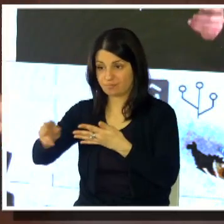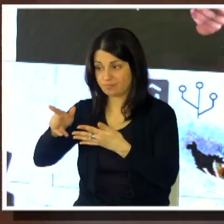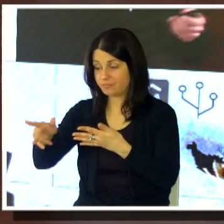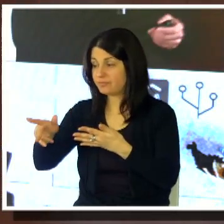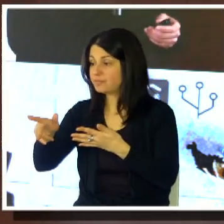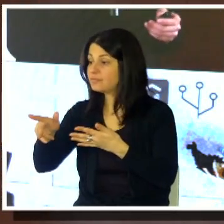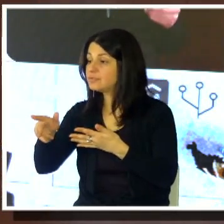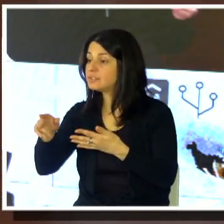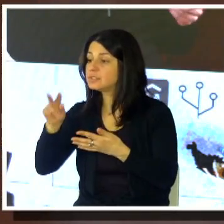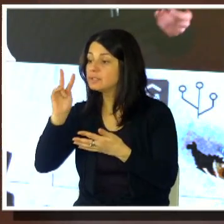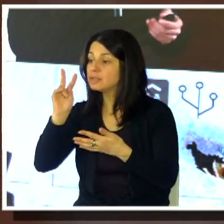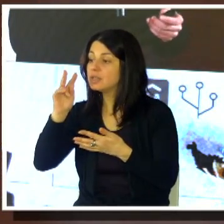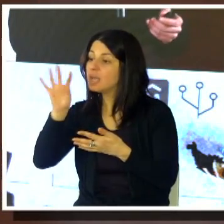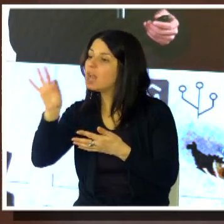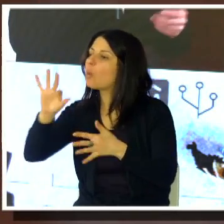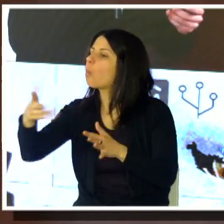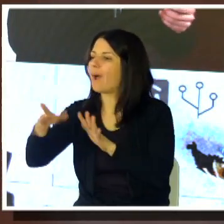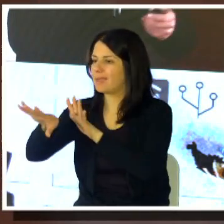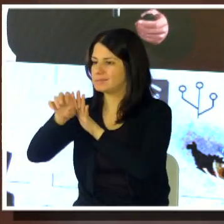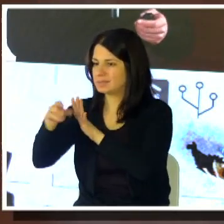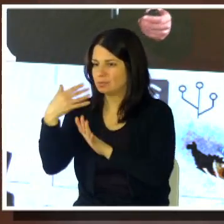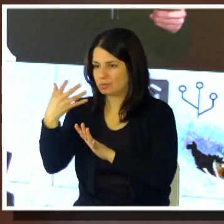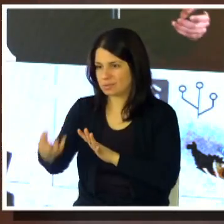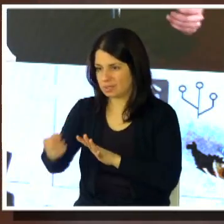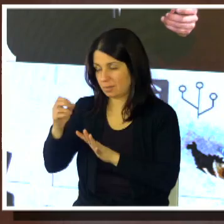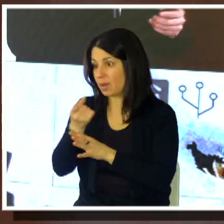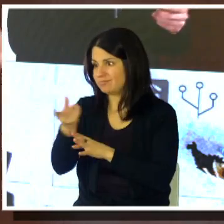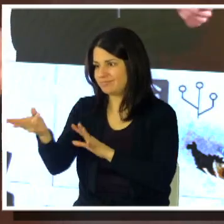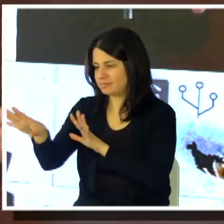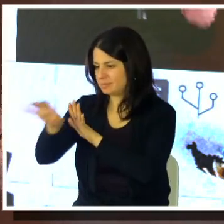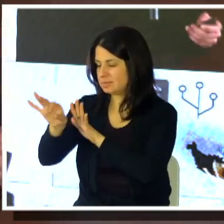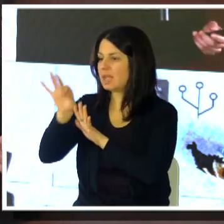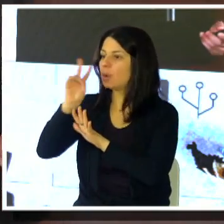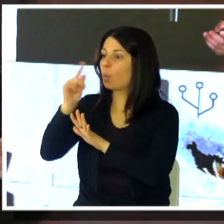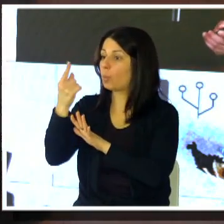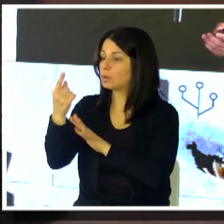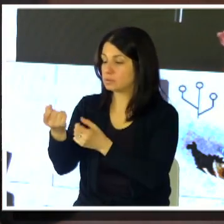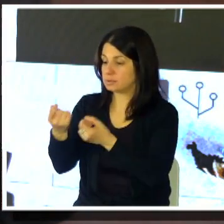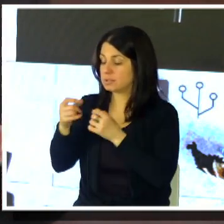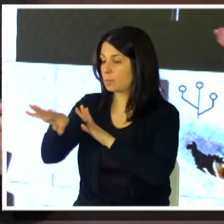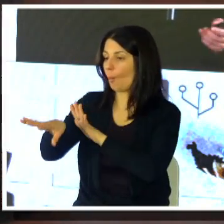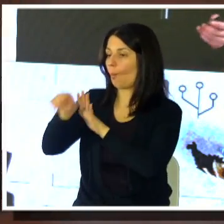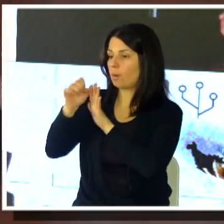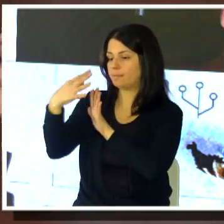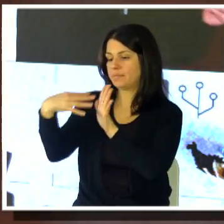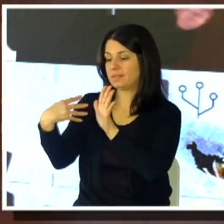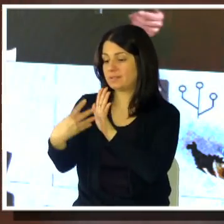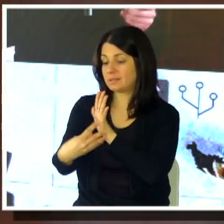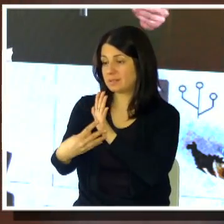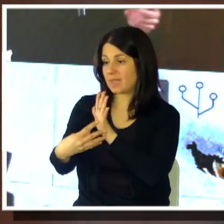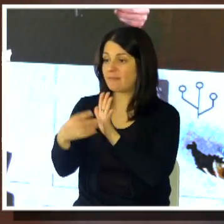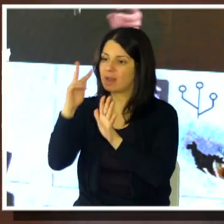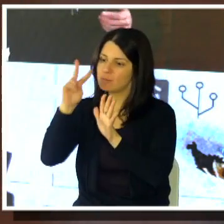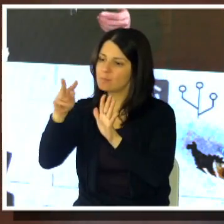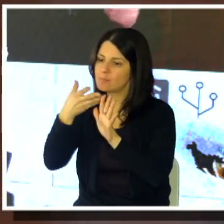eligiendo el sonómetro que queremos, de todos los que tenemos, lo que hace es extraer una tabla marcando las